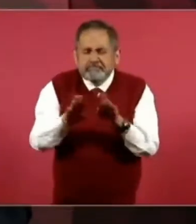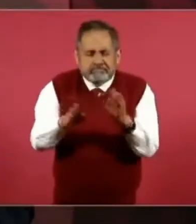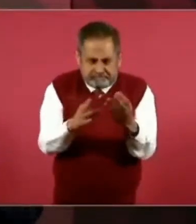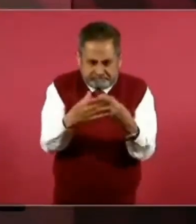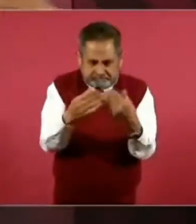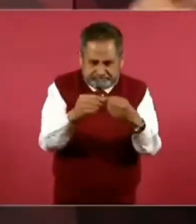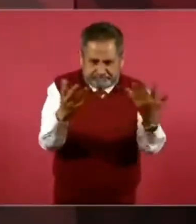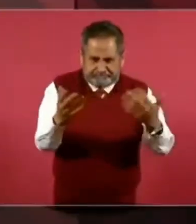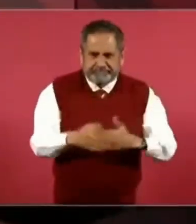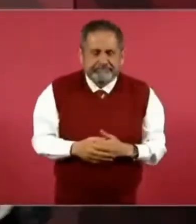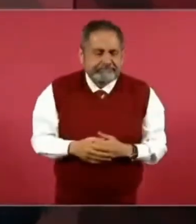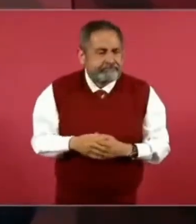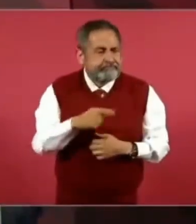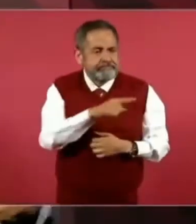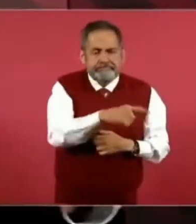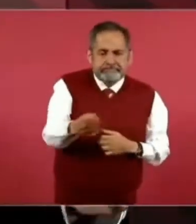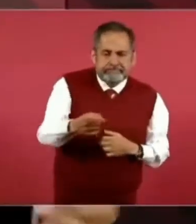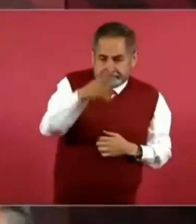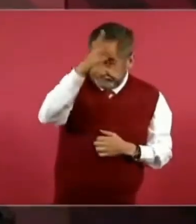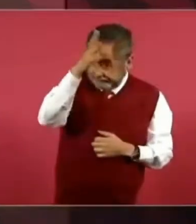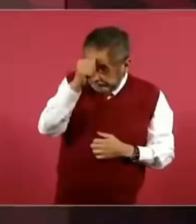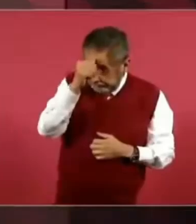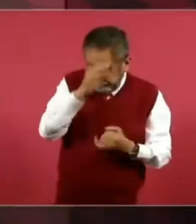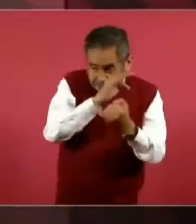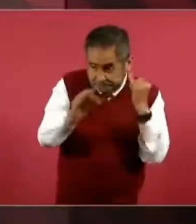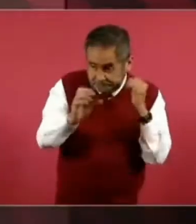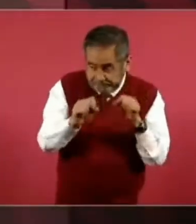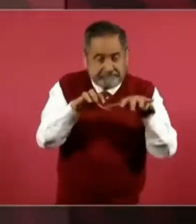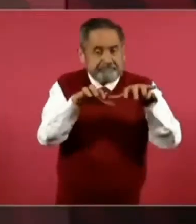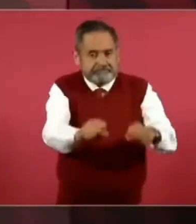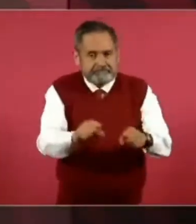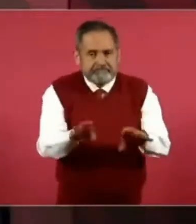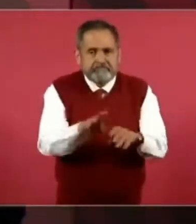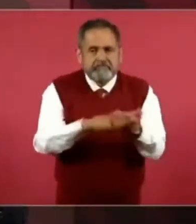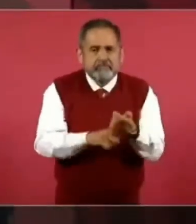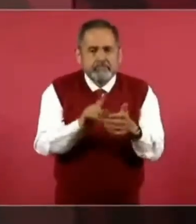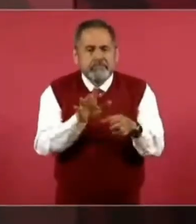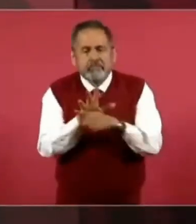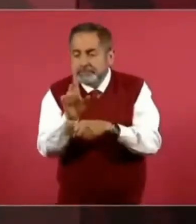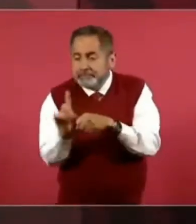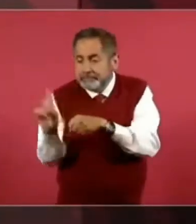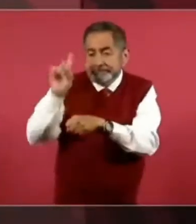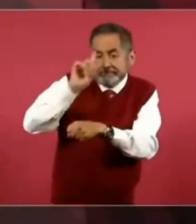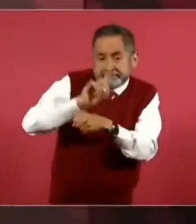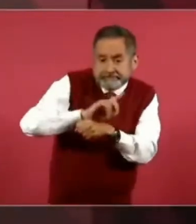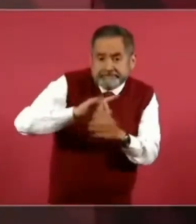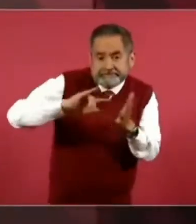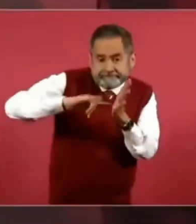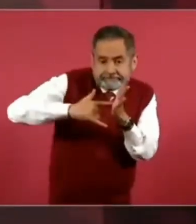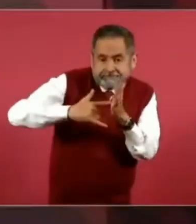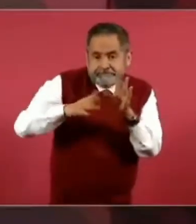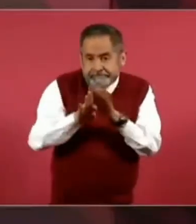con quién se pusieron de acuerdo al final sobre el día que iba a llegar,